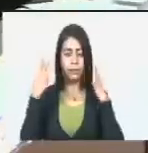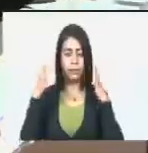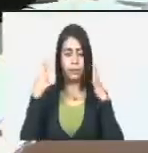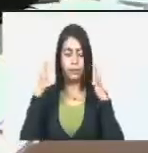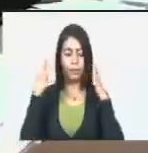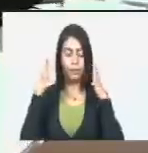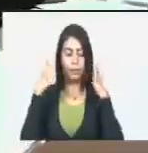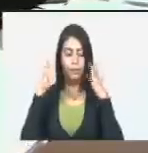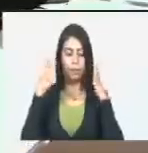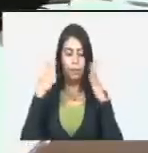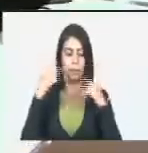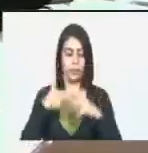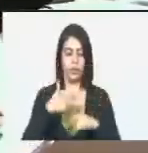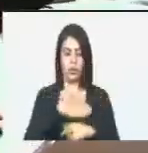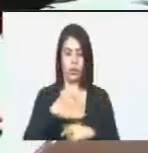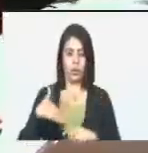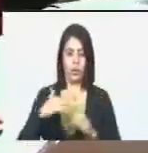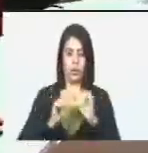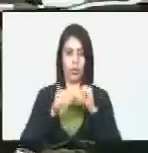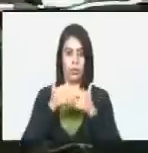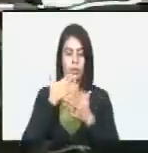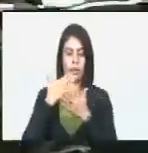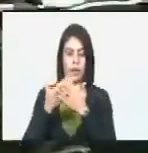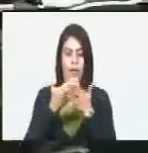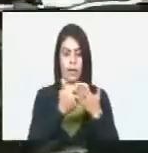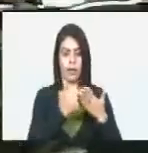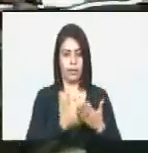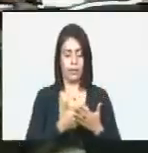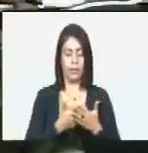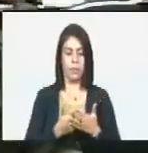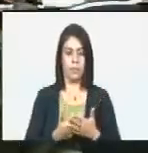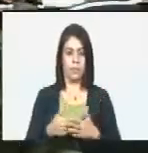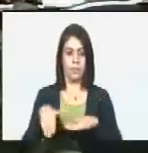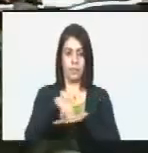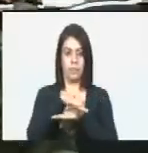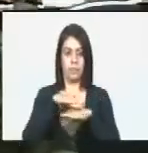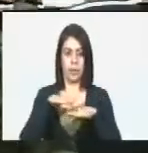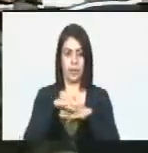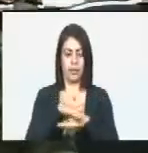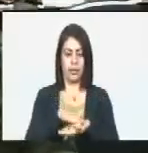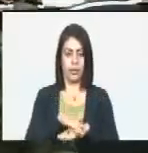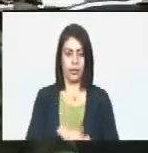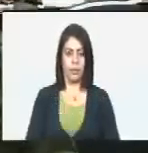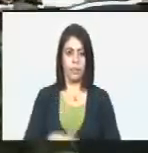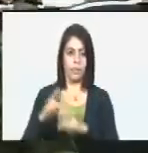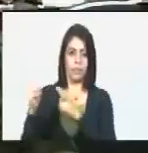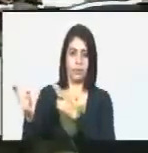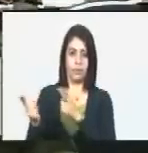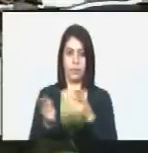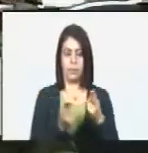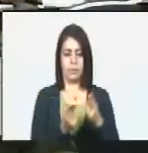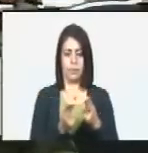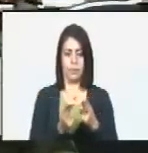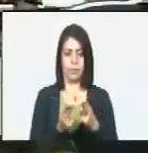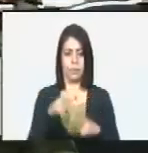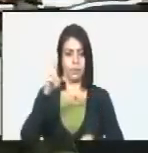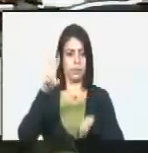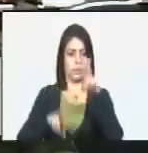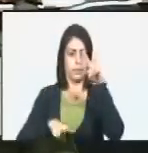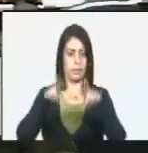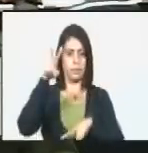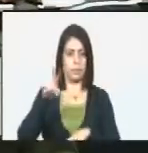Yo quiero comenzar agradeciendo al ciudadano ministro, quien me invitó como exponente pues del